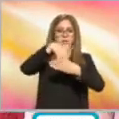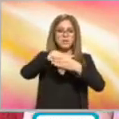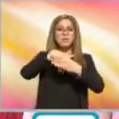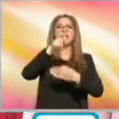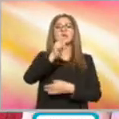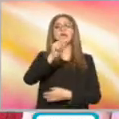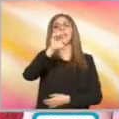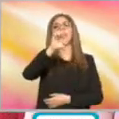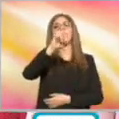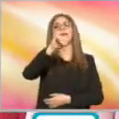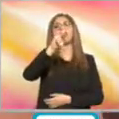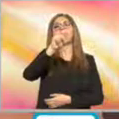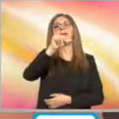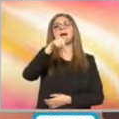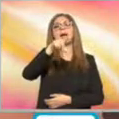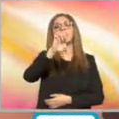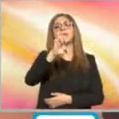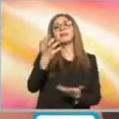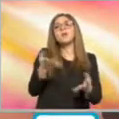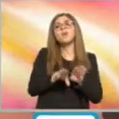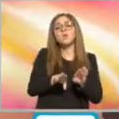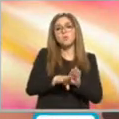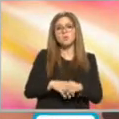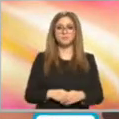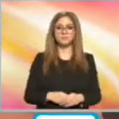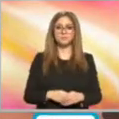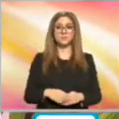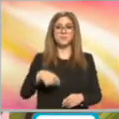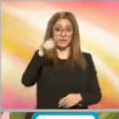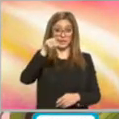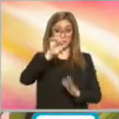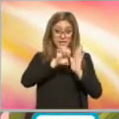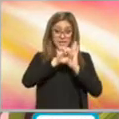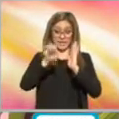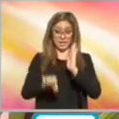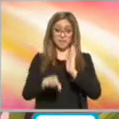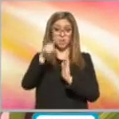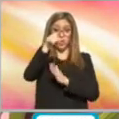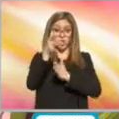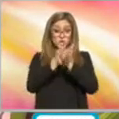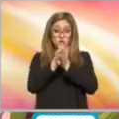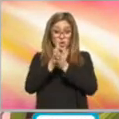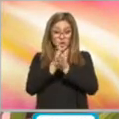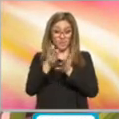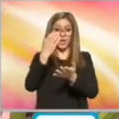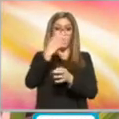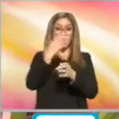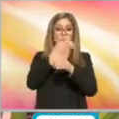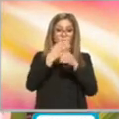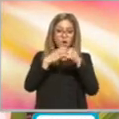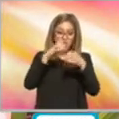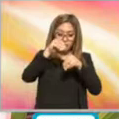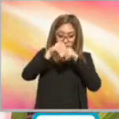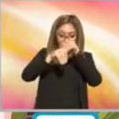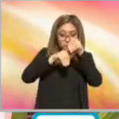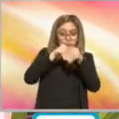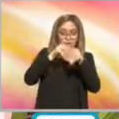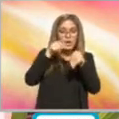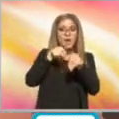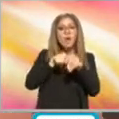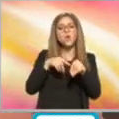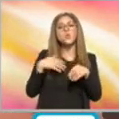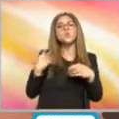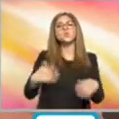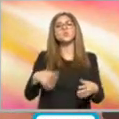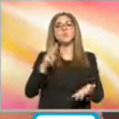Un producto delicioso como es el chocolate, empacado de una manera muy especial, da un valor agregado. Sin